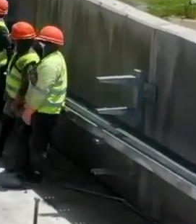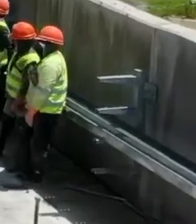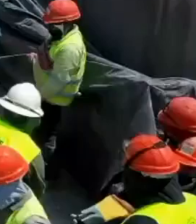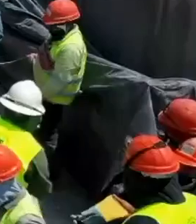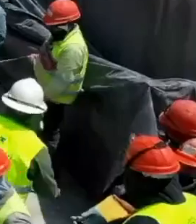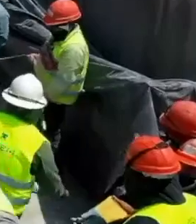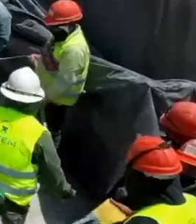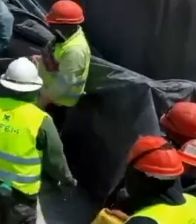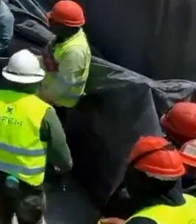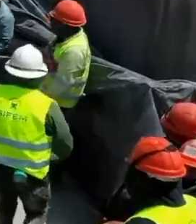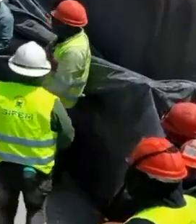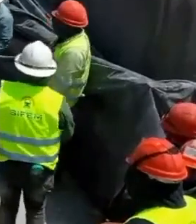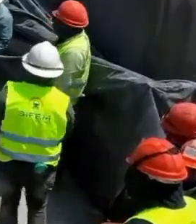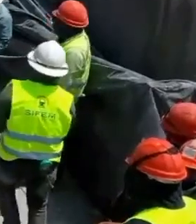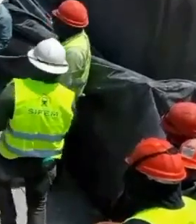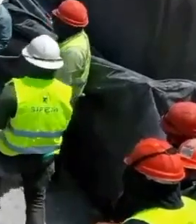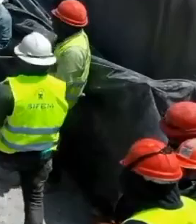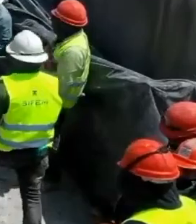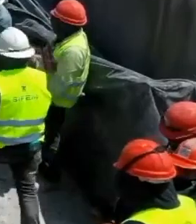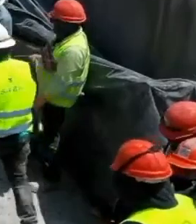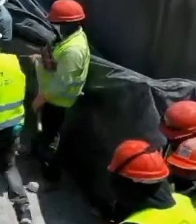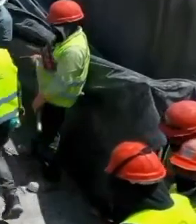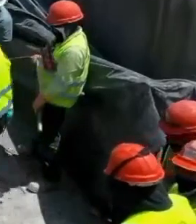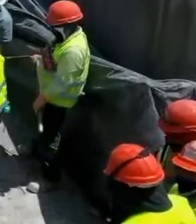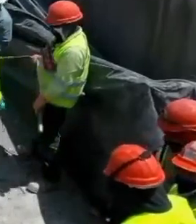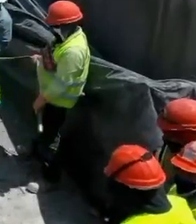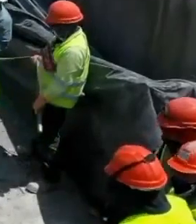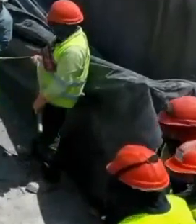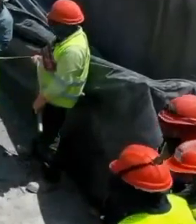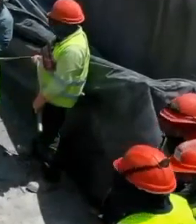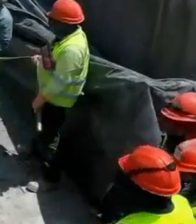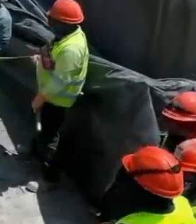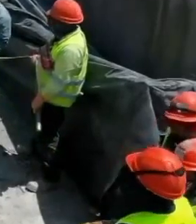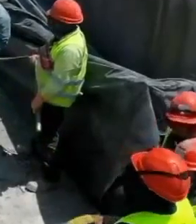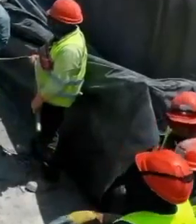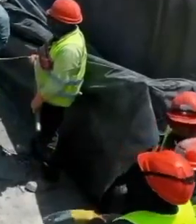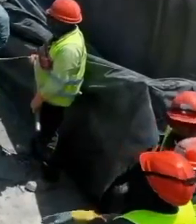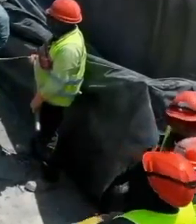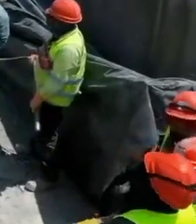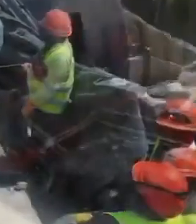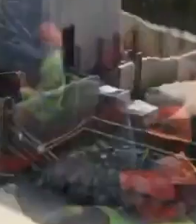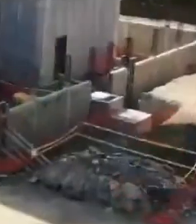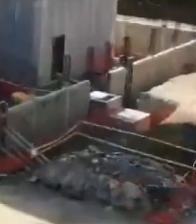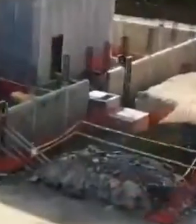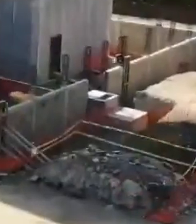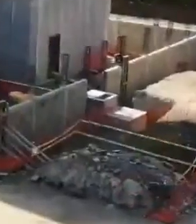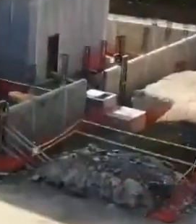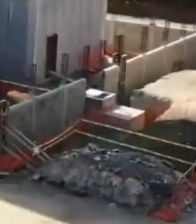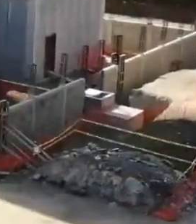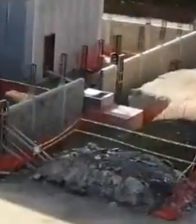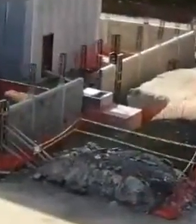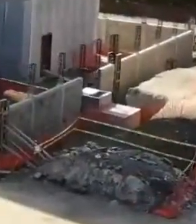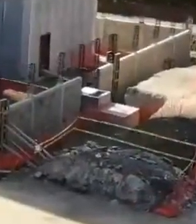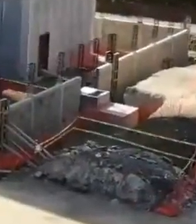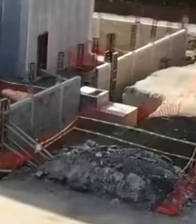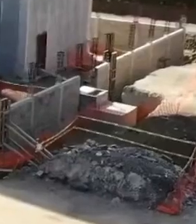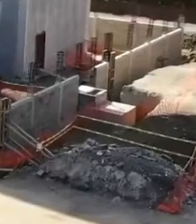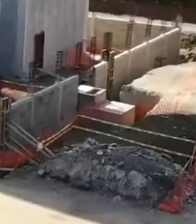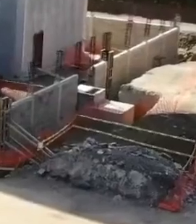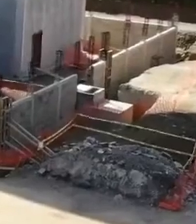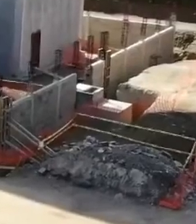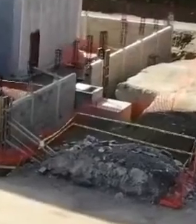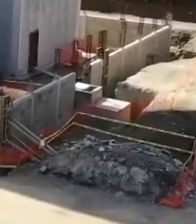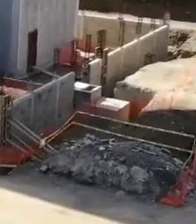de vía en el kilómetro 33, así como el colado de plintos de concreto en terracerías 3. Cuartos técnicos.